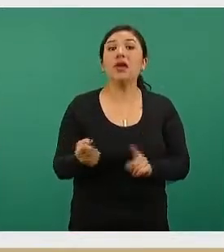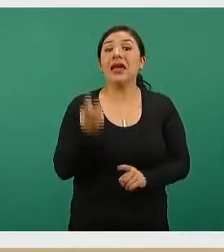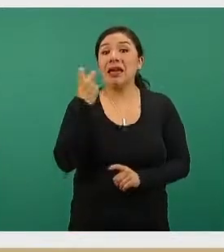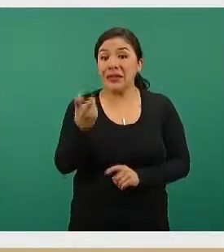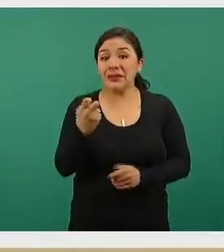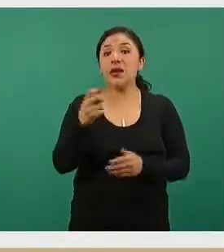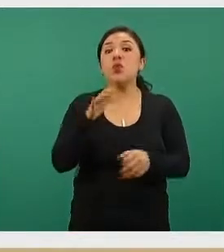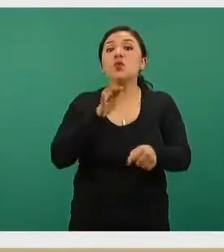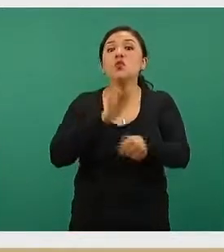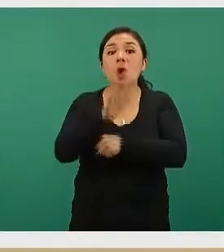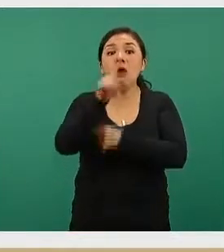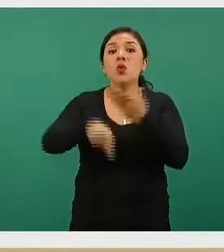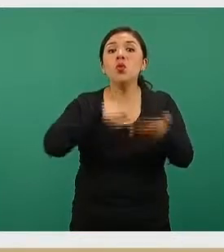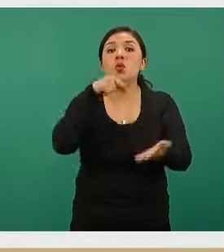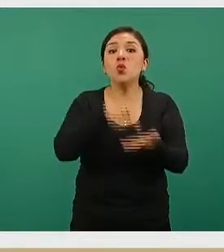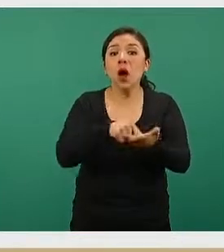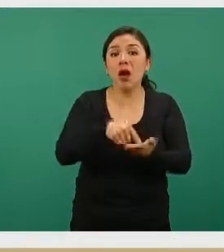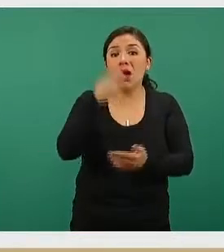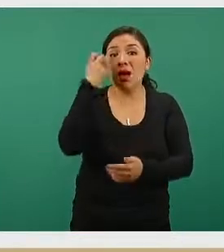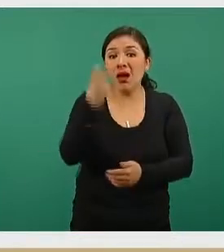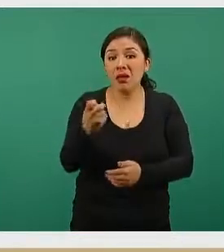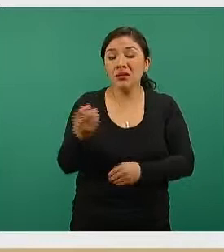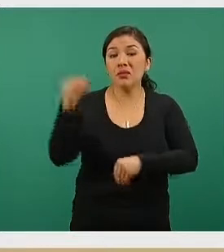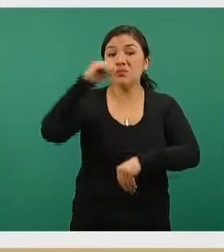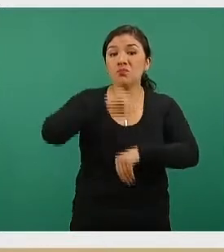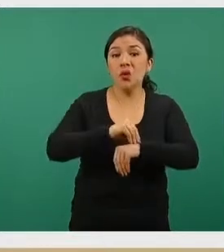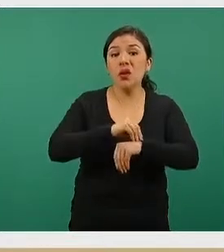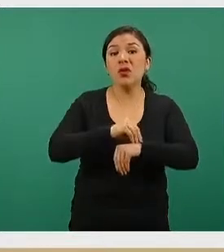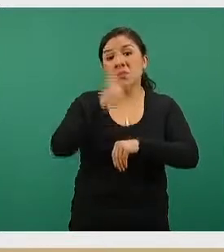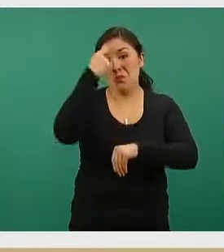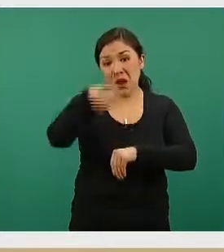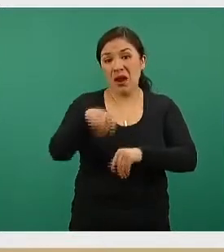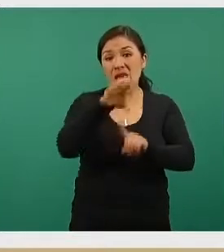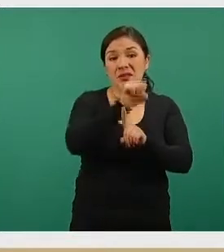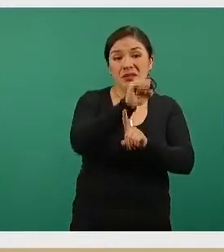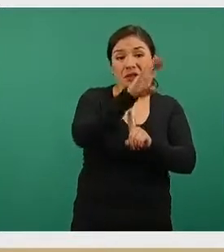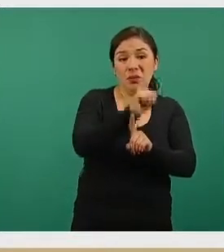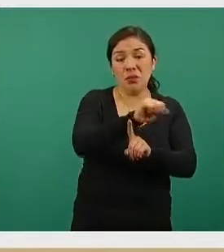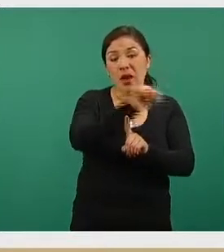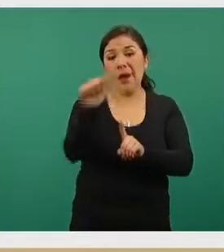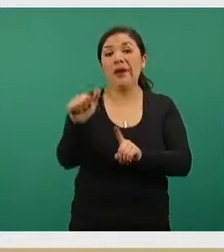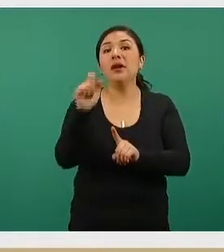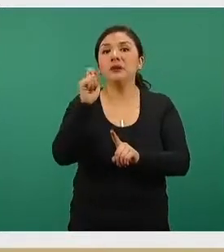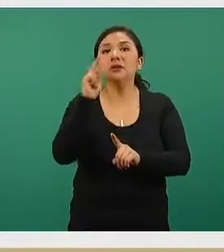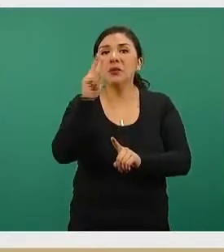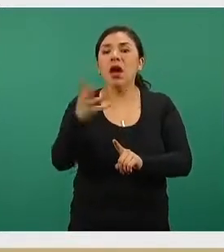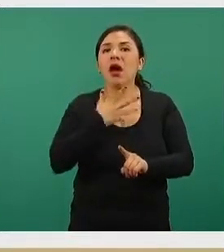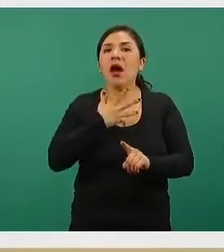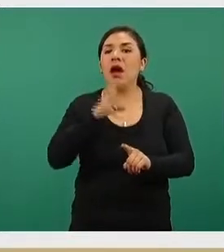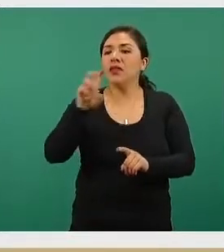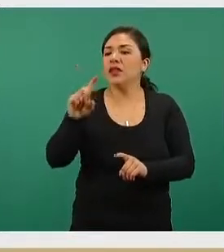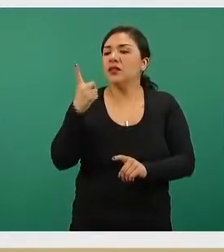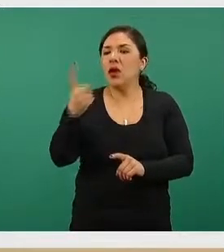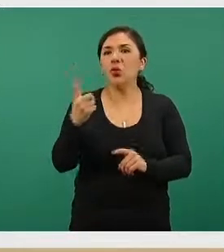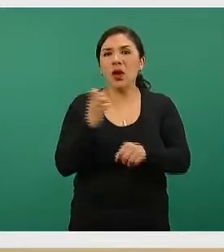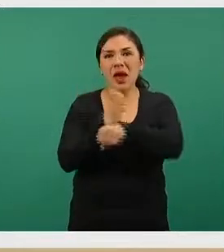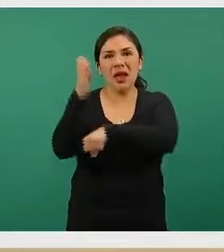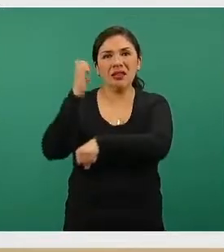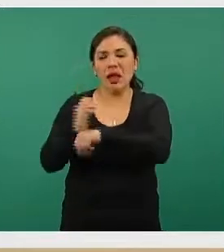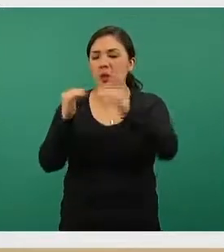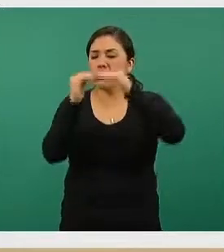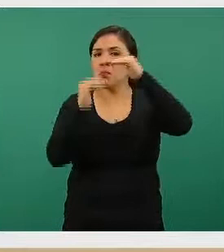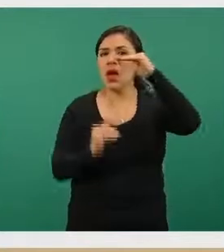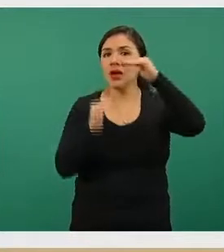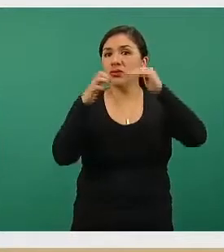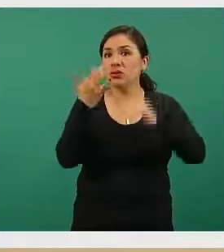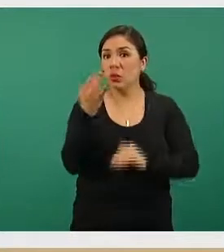que precisamente salió de este rango y se incorpora a las 31 entidades que tienen menos de un 50% de ocupación